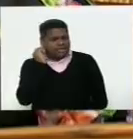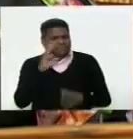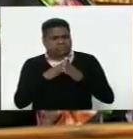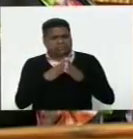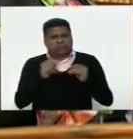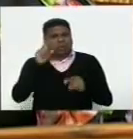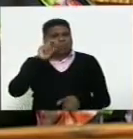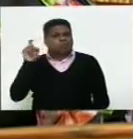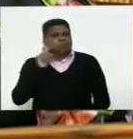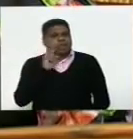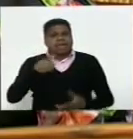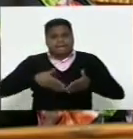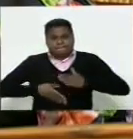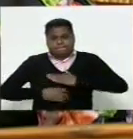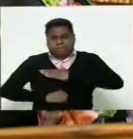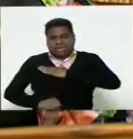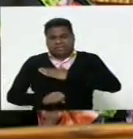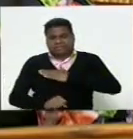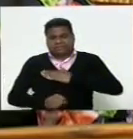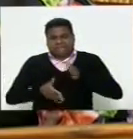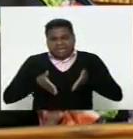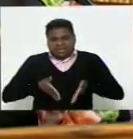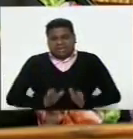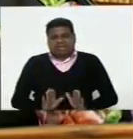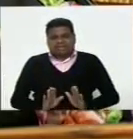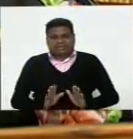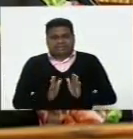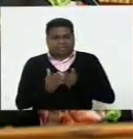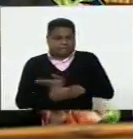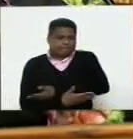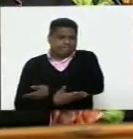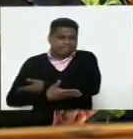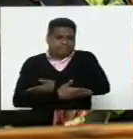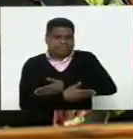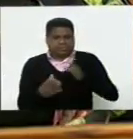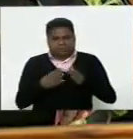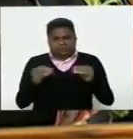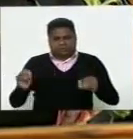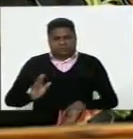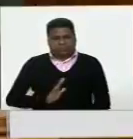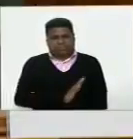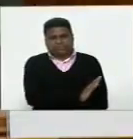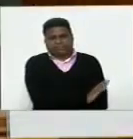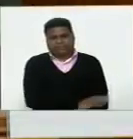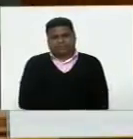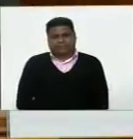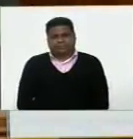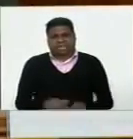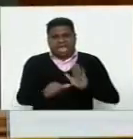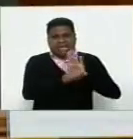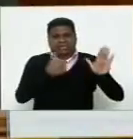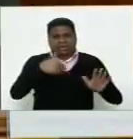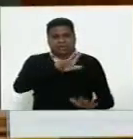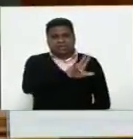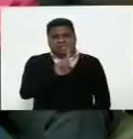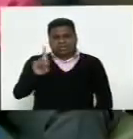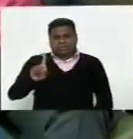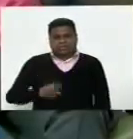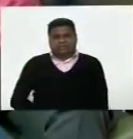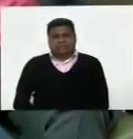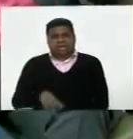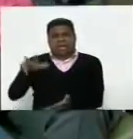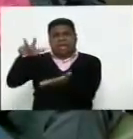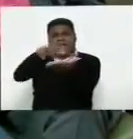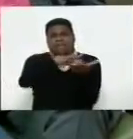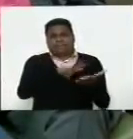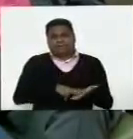parto, parto, nacimiento y posparto. Es todo. En consideración al artículo 31,